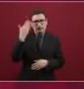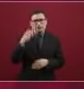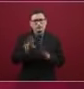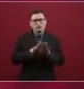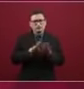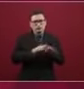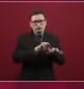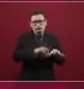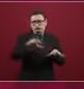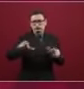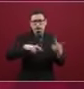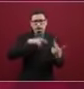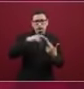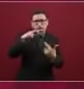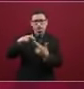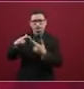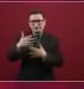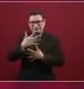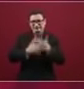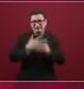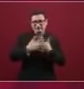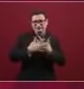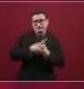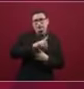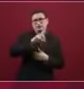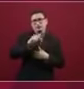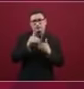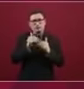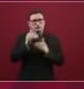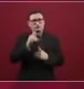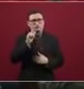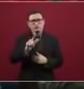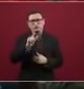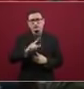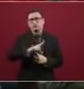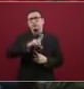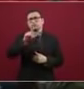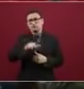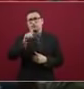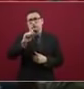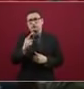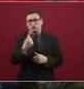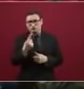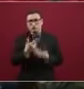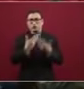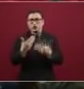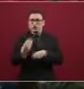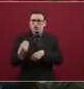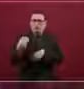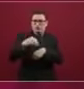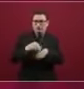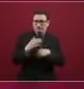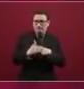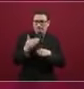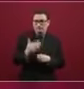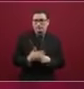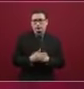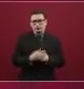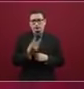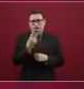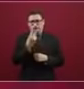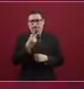regiones especiales, luego las incrementamos a 17, luego a 21 y ahora se van a agregar dos